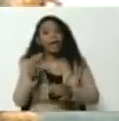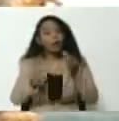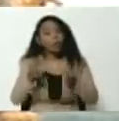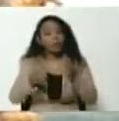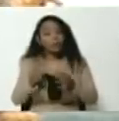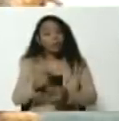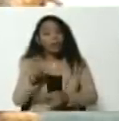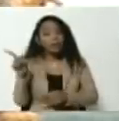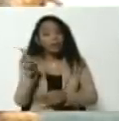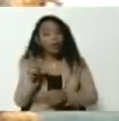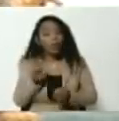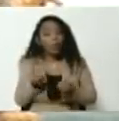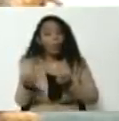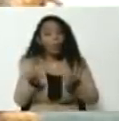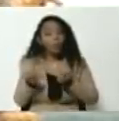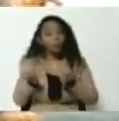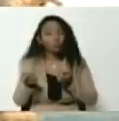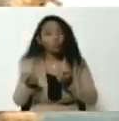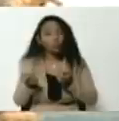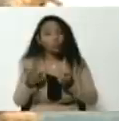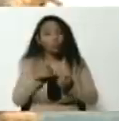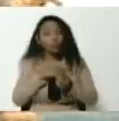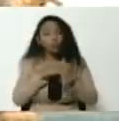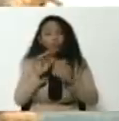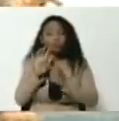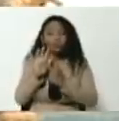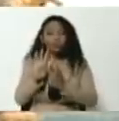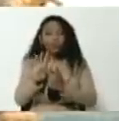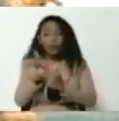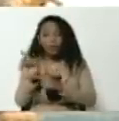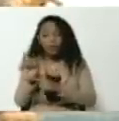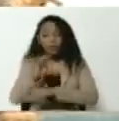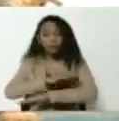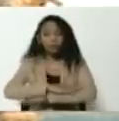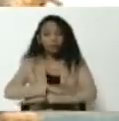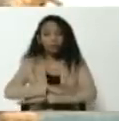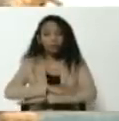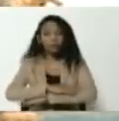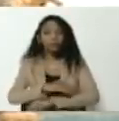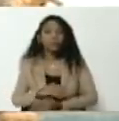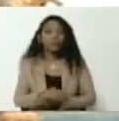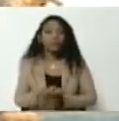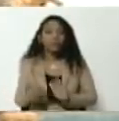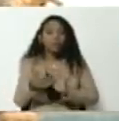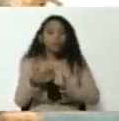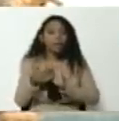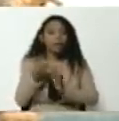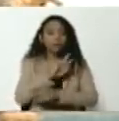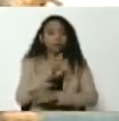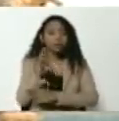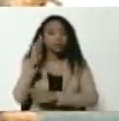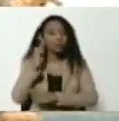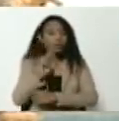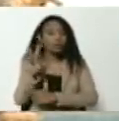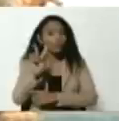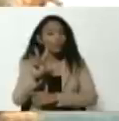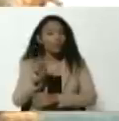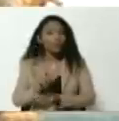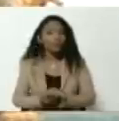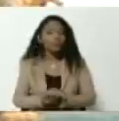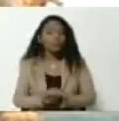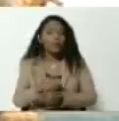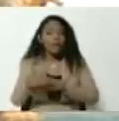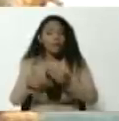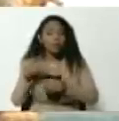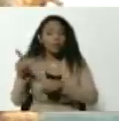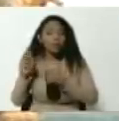función de control y como aparece una acción lesiva contra la República Bolivariana de Venezuela perpetrada por esta